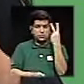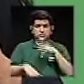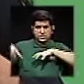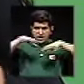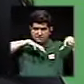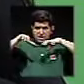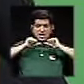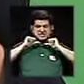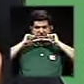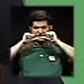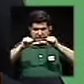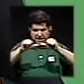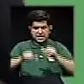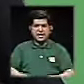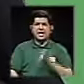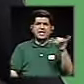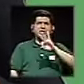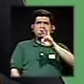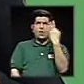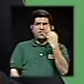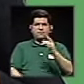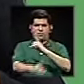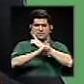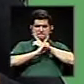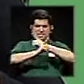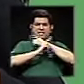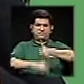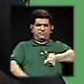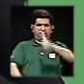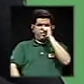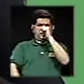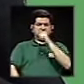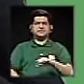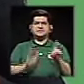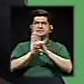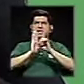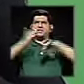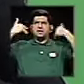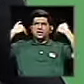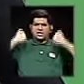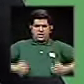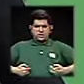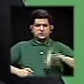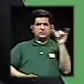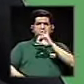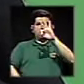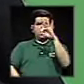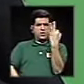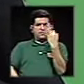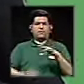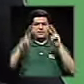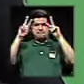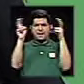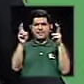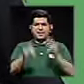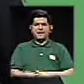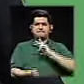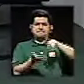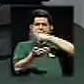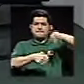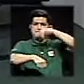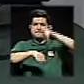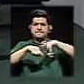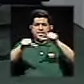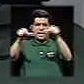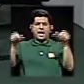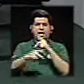movimiento sigue de la misma manera con la defensa del del agua como un derecho humano de la misma manera con el tema de los parques nacionales áreas